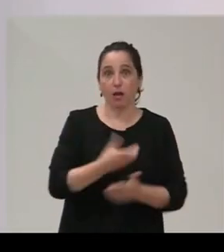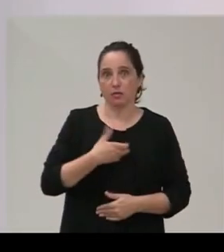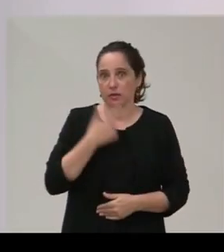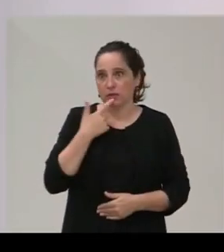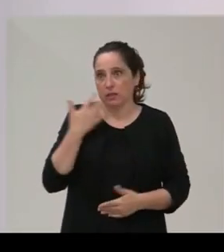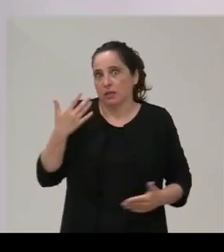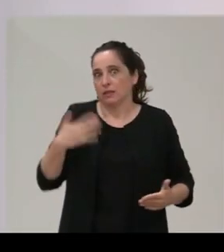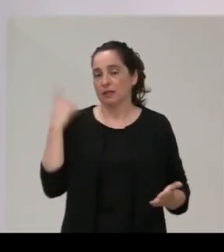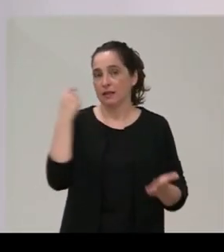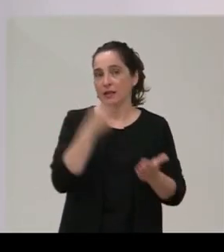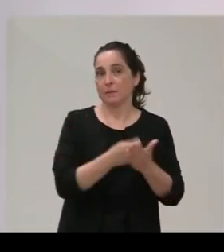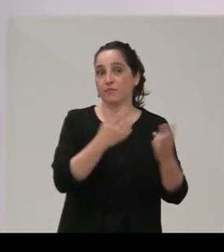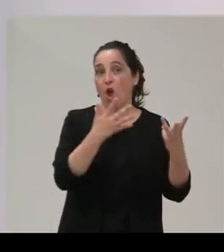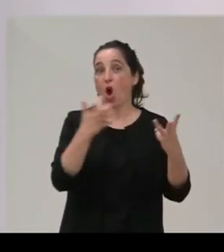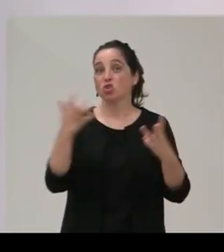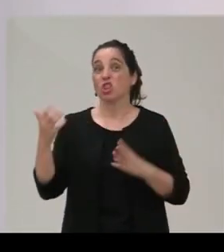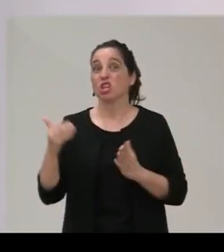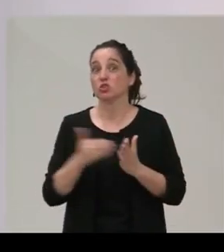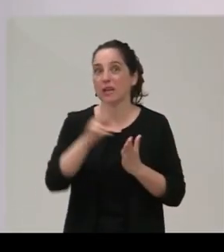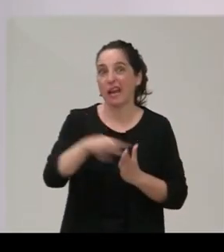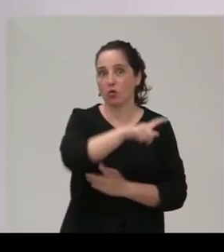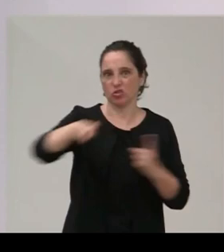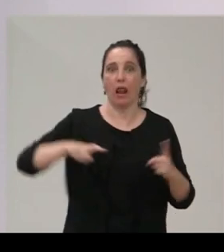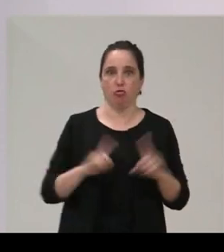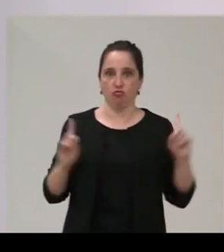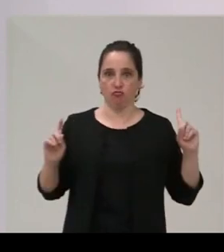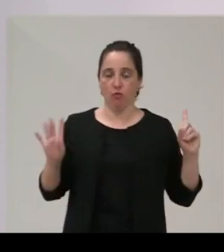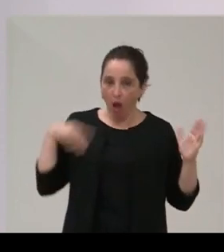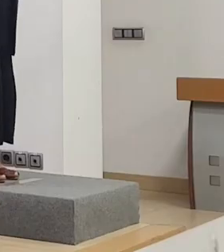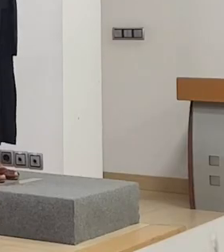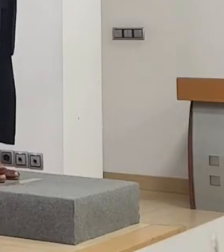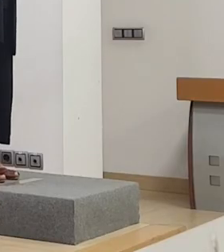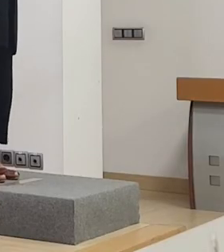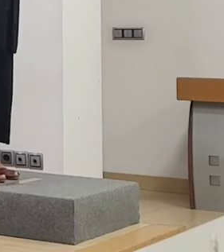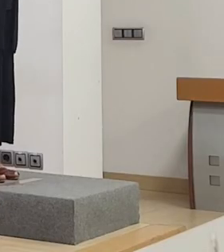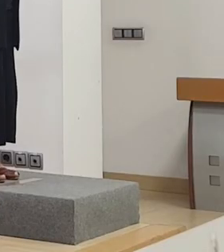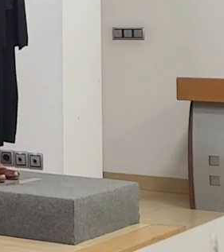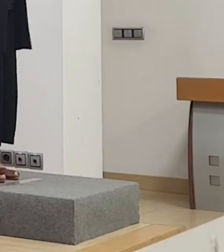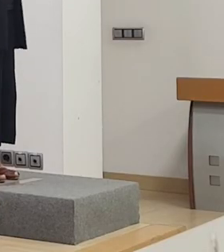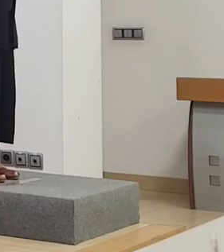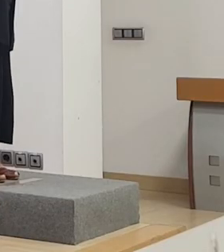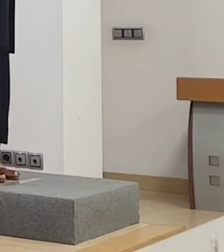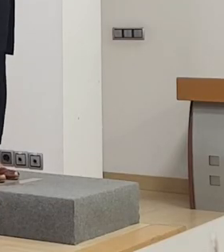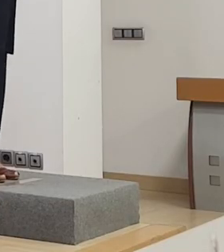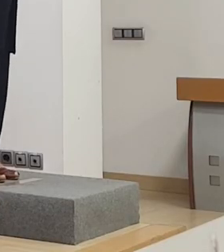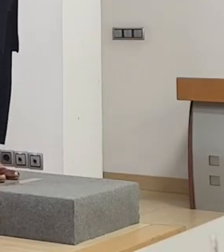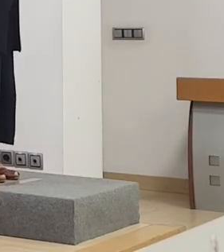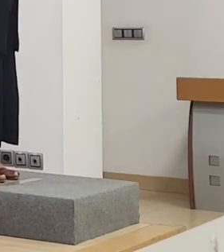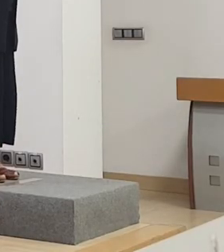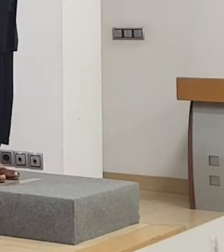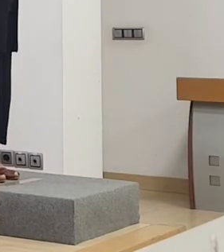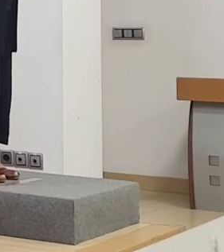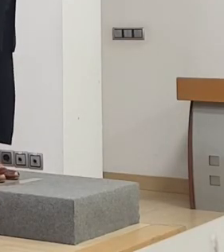de Santander es de alrededor de 800.000 euros al año y ahora sí tendremos la ayuda del gobierno regional en donde también